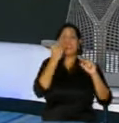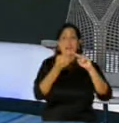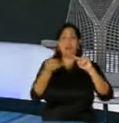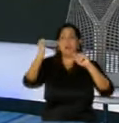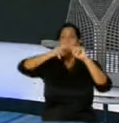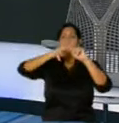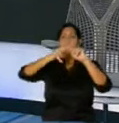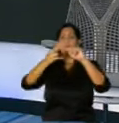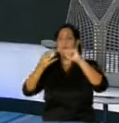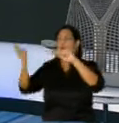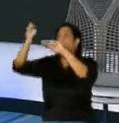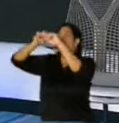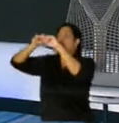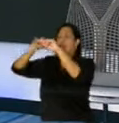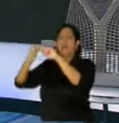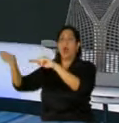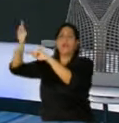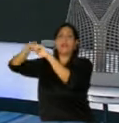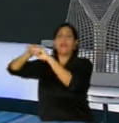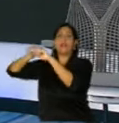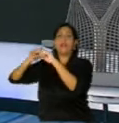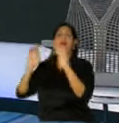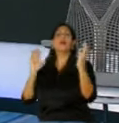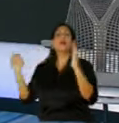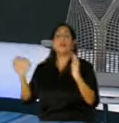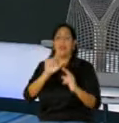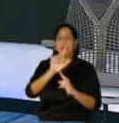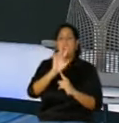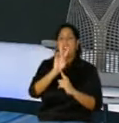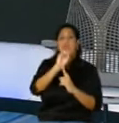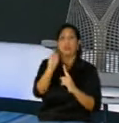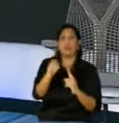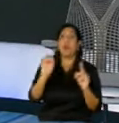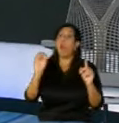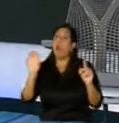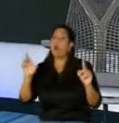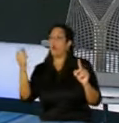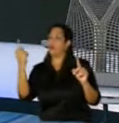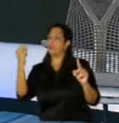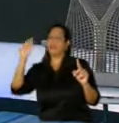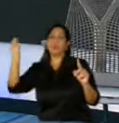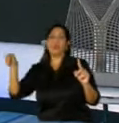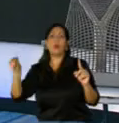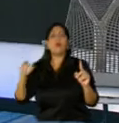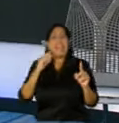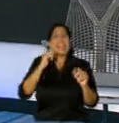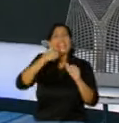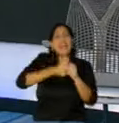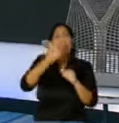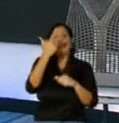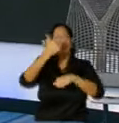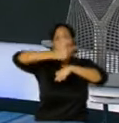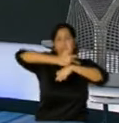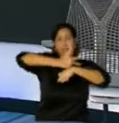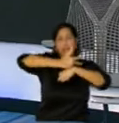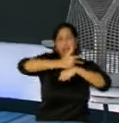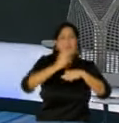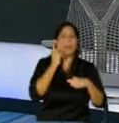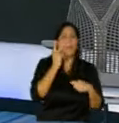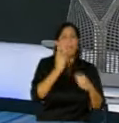de 27 a 11%. ¿Con qué? Con una duplicación cada 3 días. Hemos mejorado, pero no estamos bien del